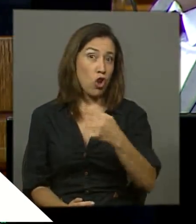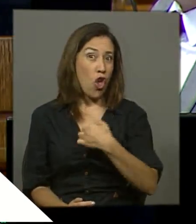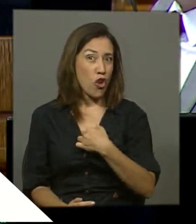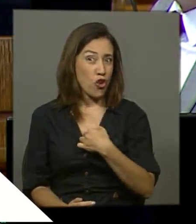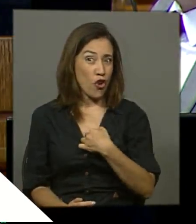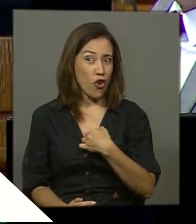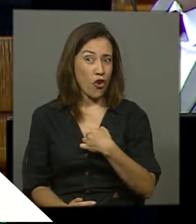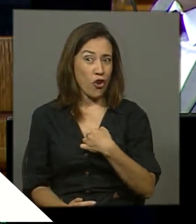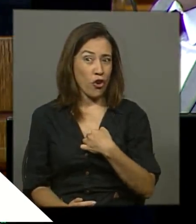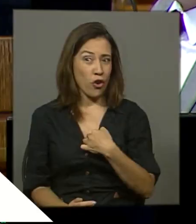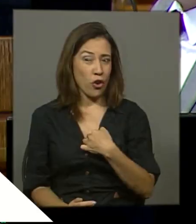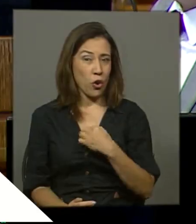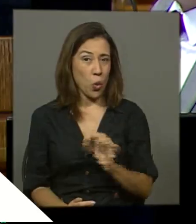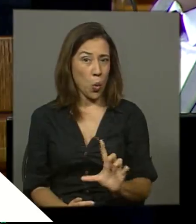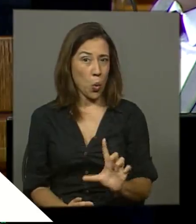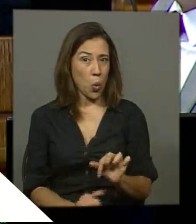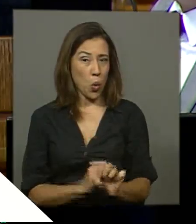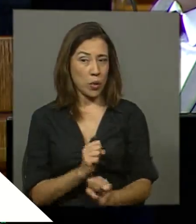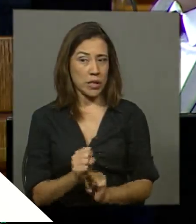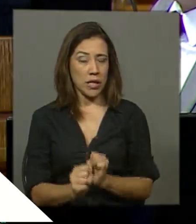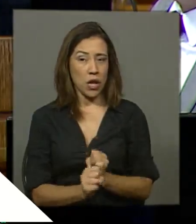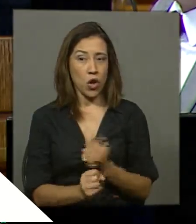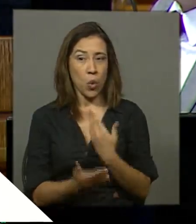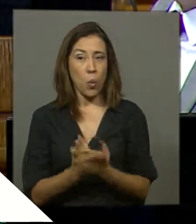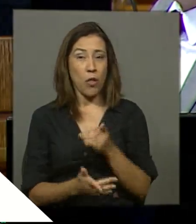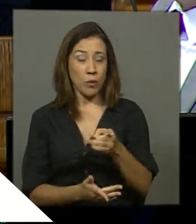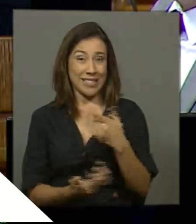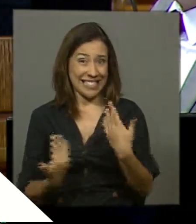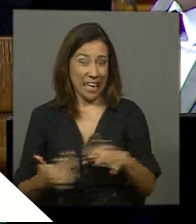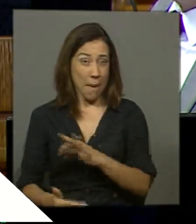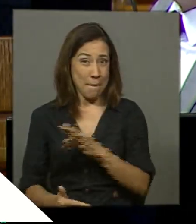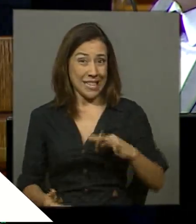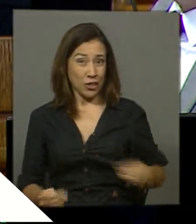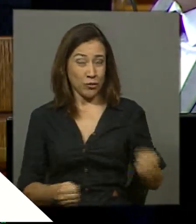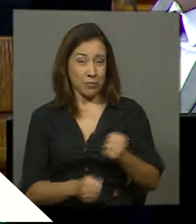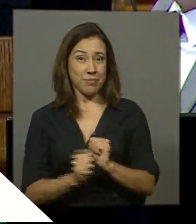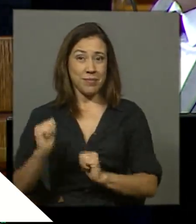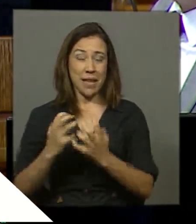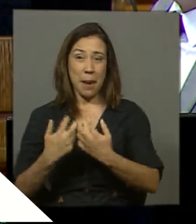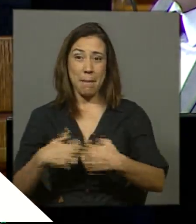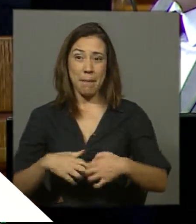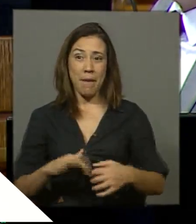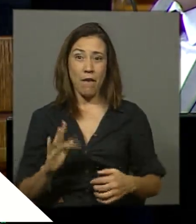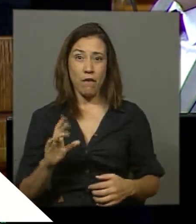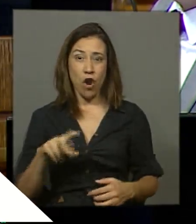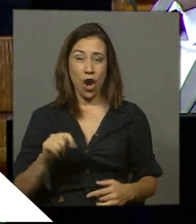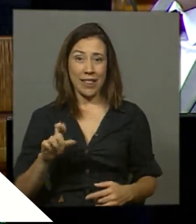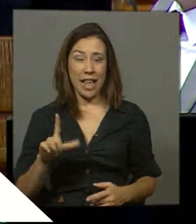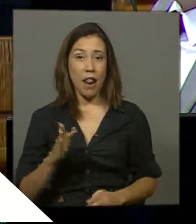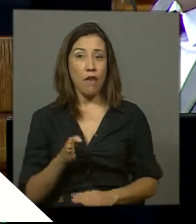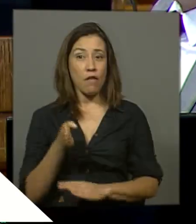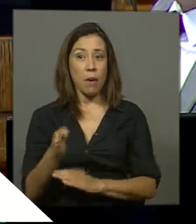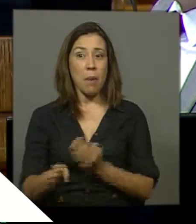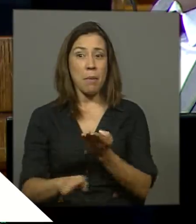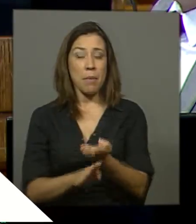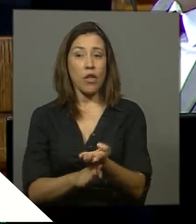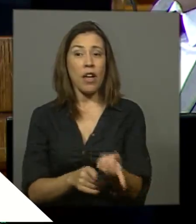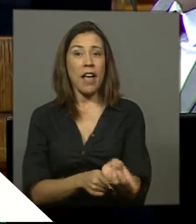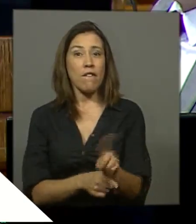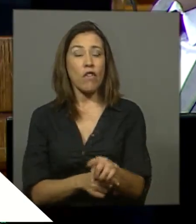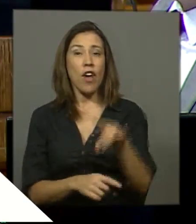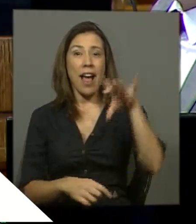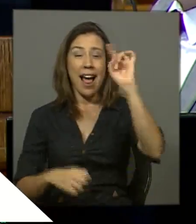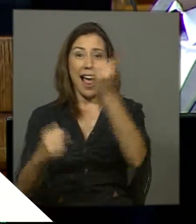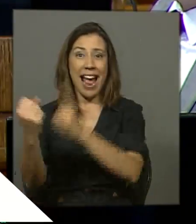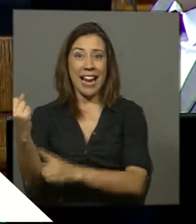yo en julio de este año cuando usted era ministro una empresa frontel fue le pidieron que restituyera la energía